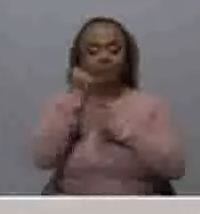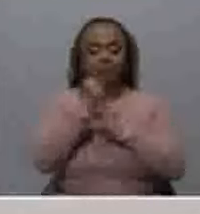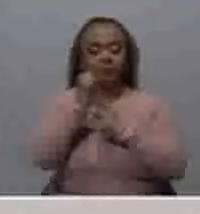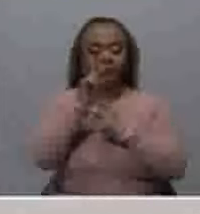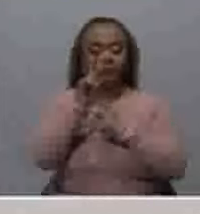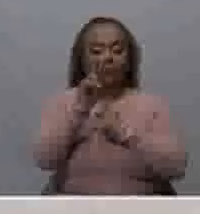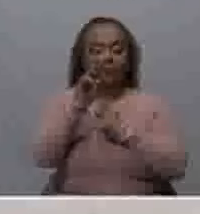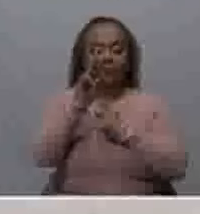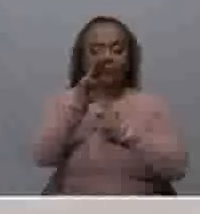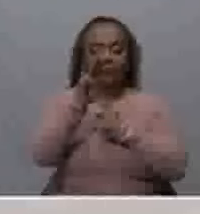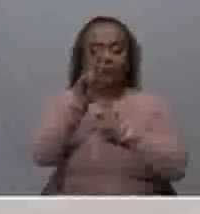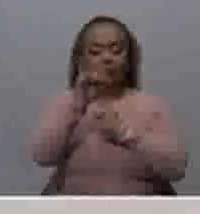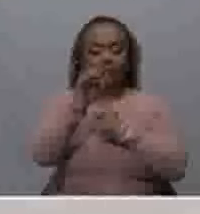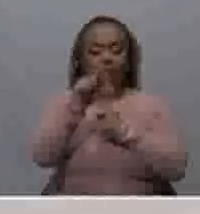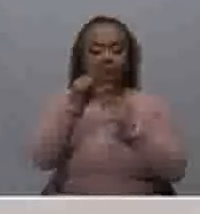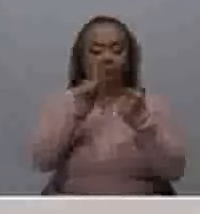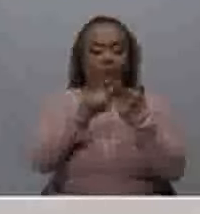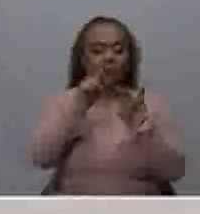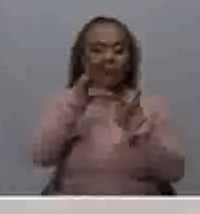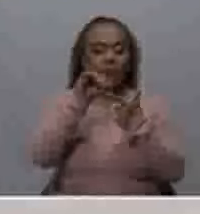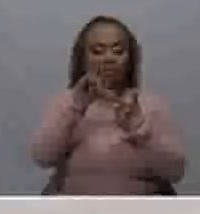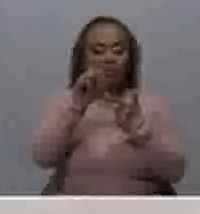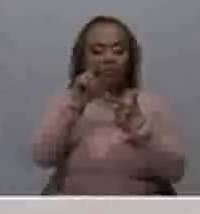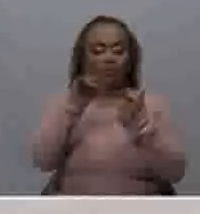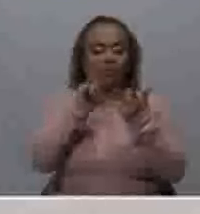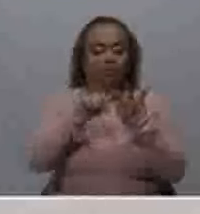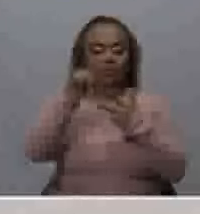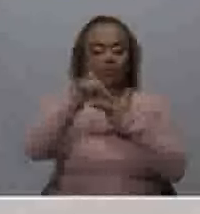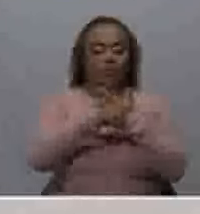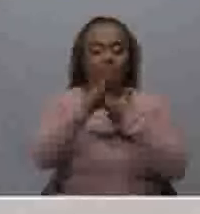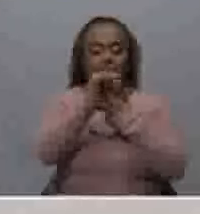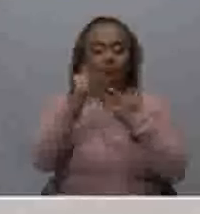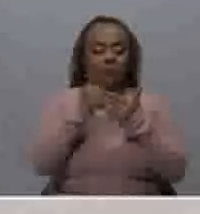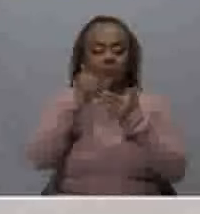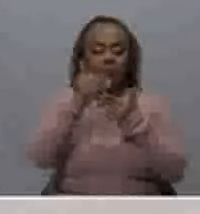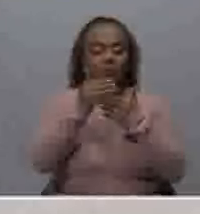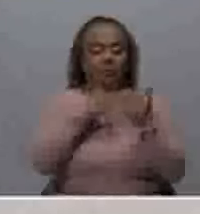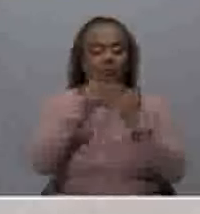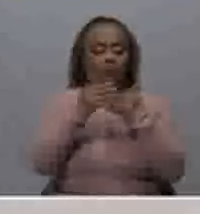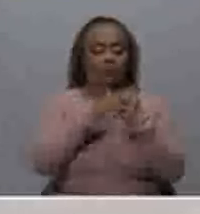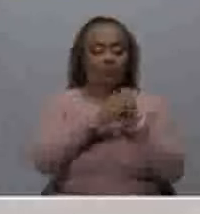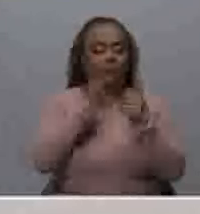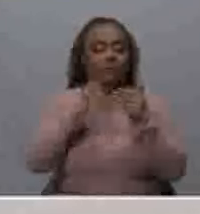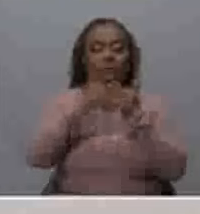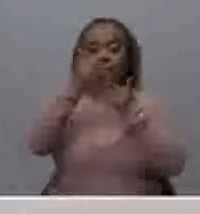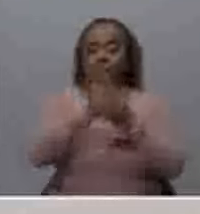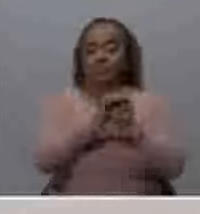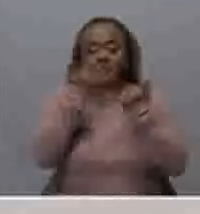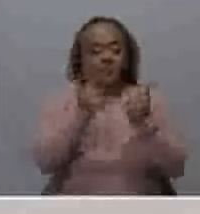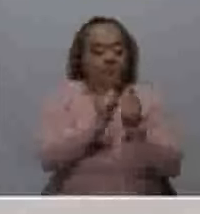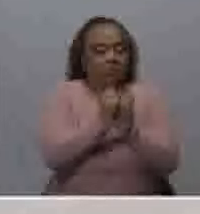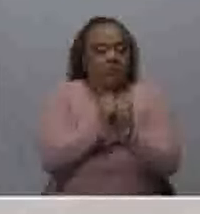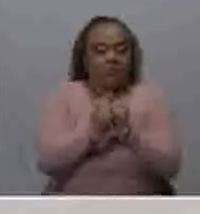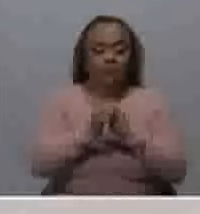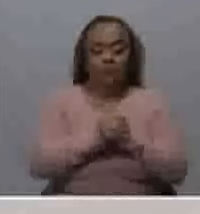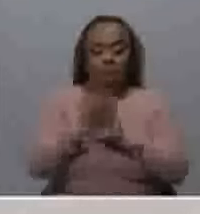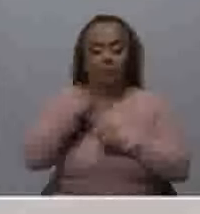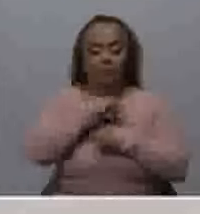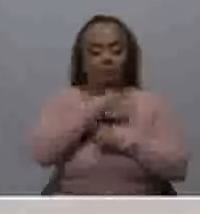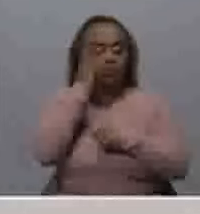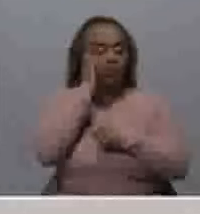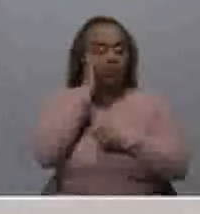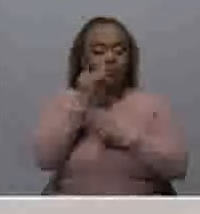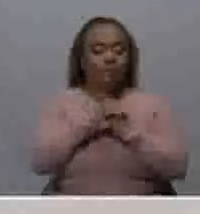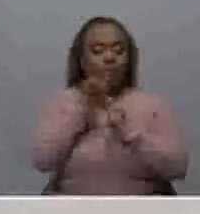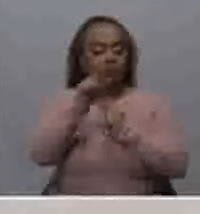Colombia y Paraguay, pero más allá de derrotas que dejen sensación de que se compitió, Don Claudio Vivas quiere que se deje de